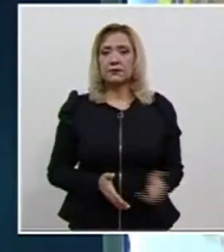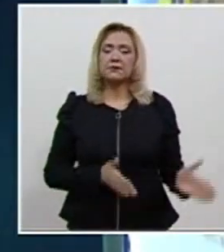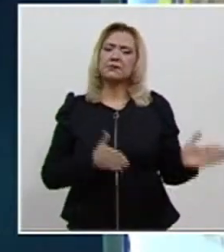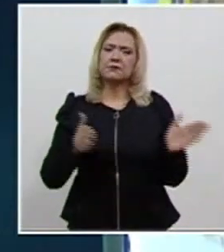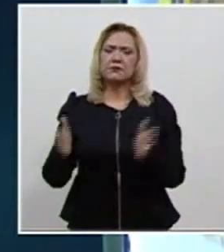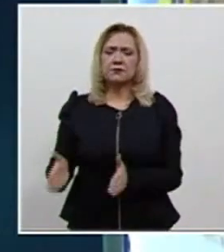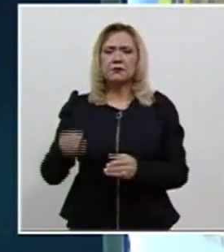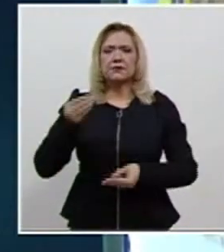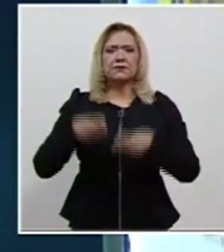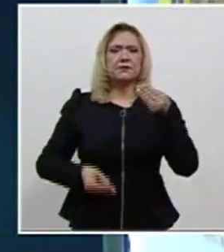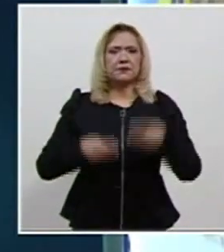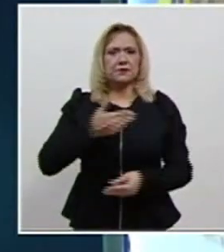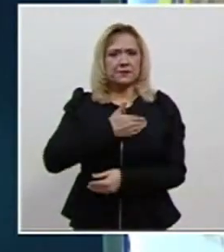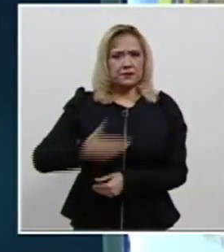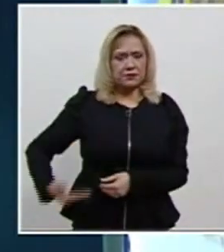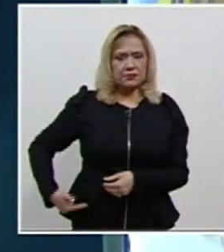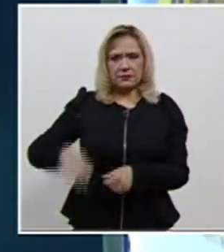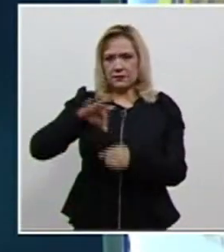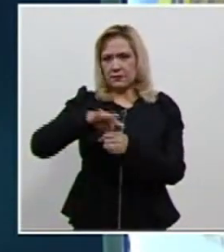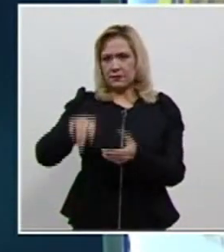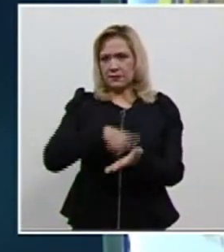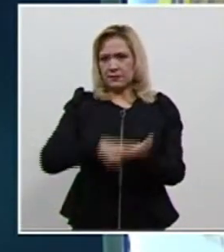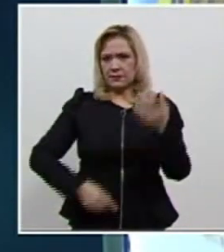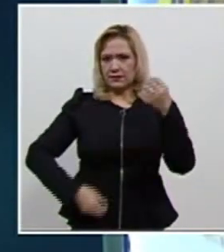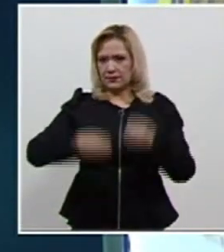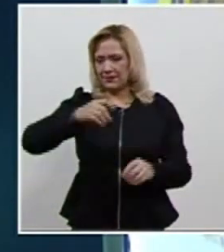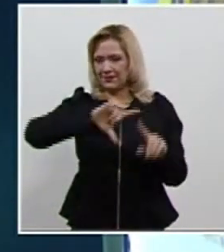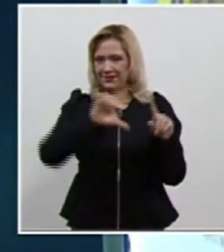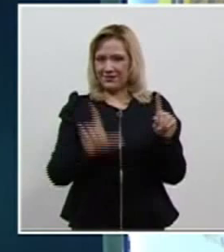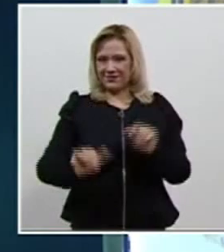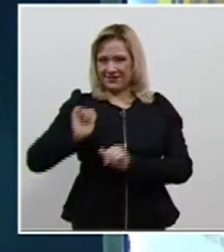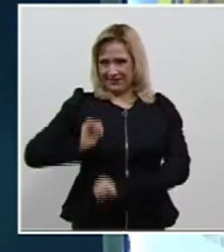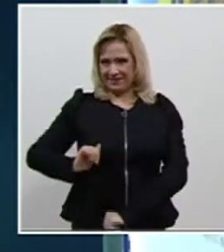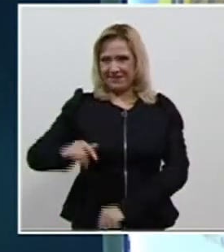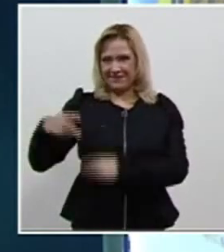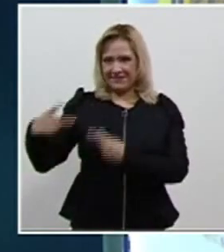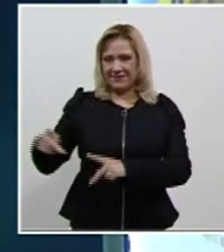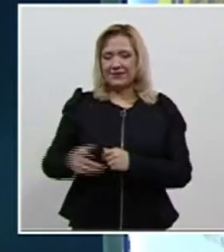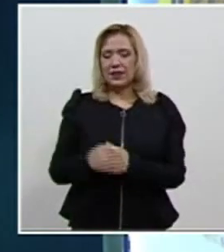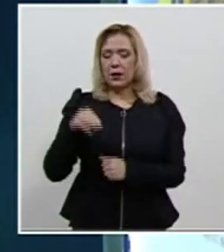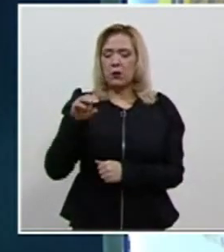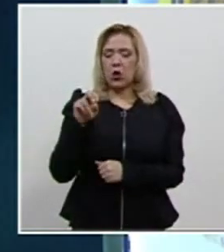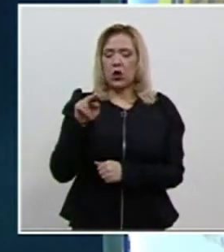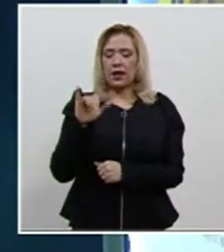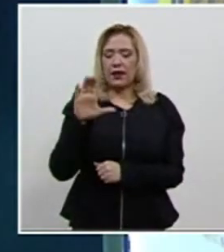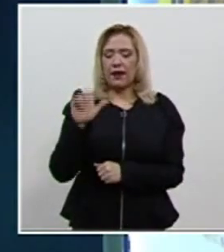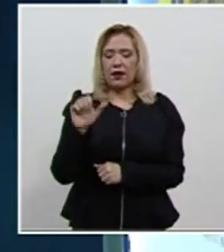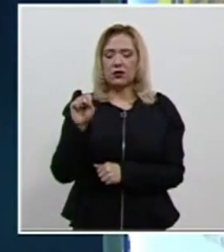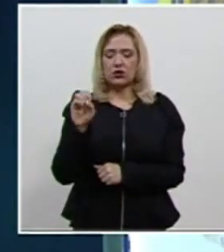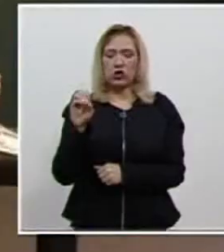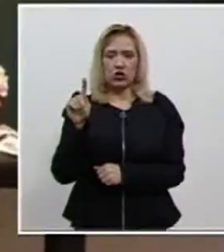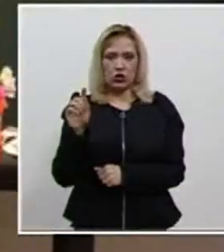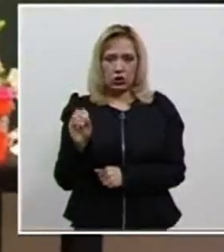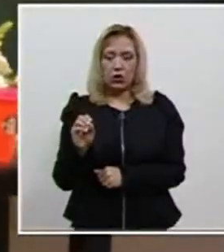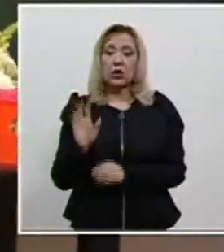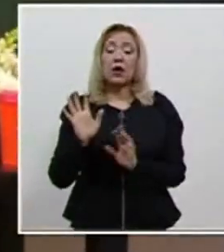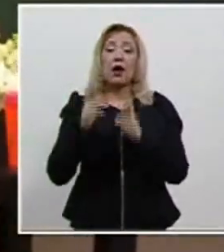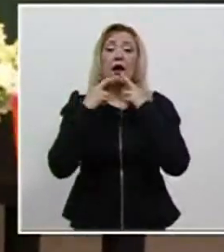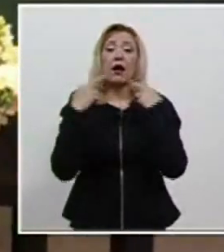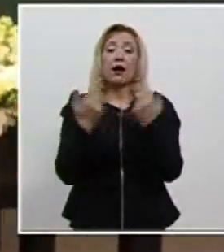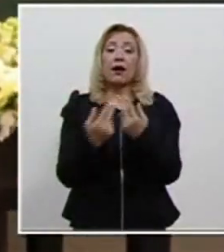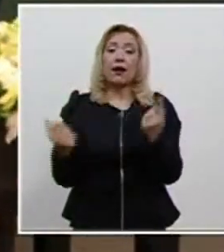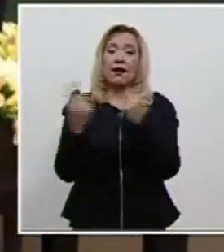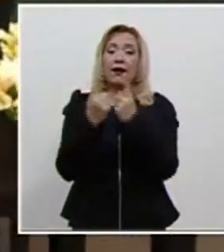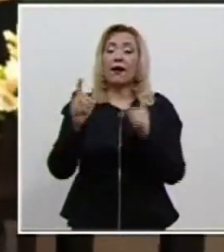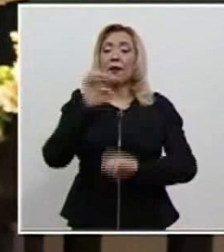la magistrada presidenta del Tribunal Electoral del Poder Judicial de la Federación, Mónica Aralí Soto Fregoso, se reunió con